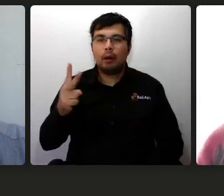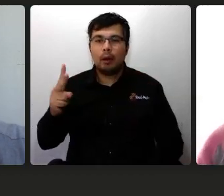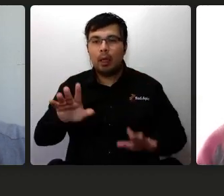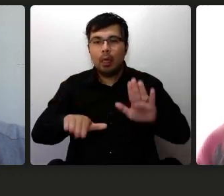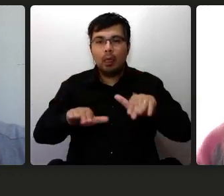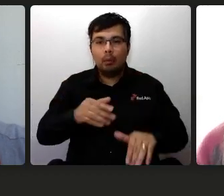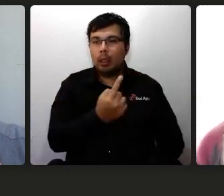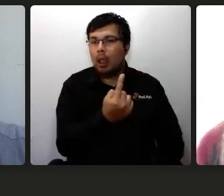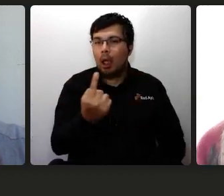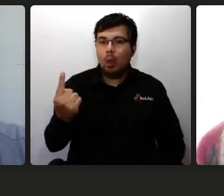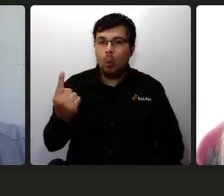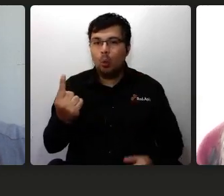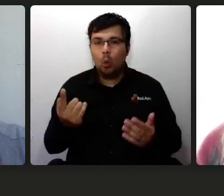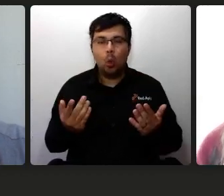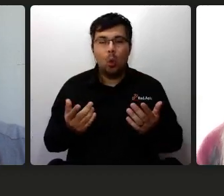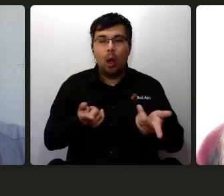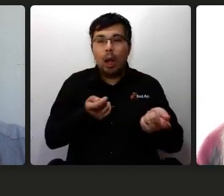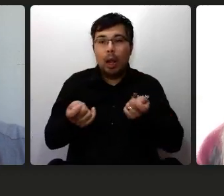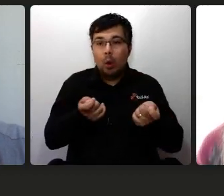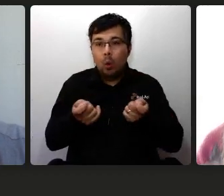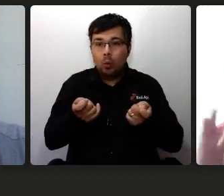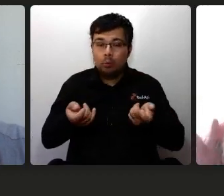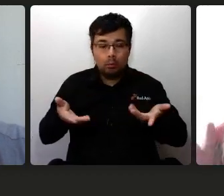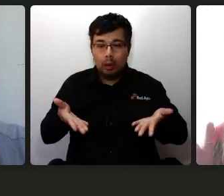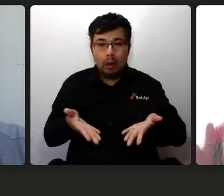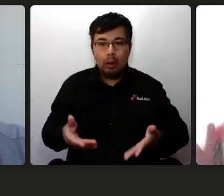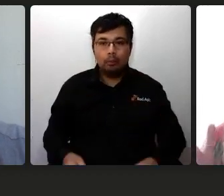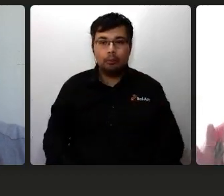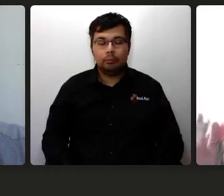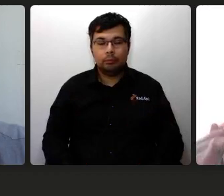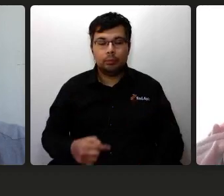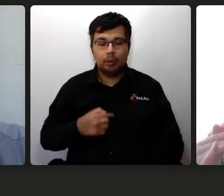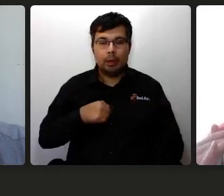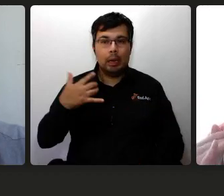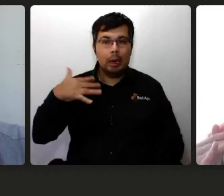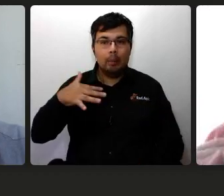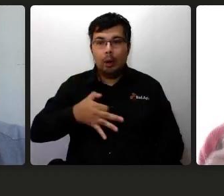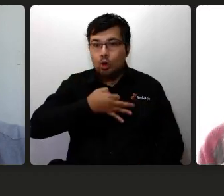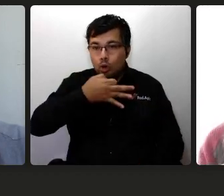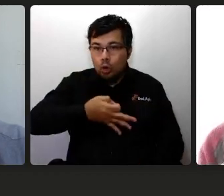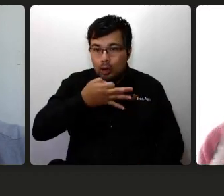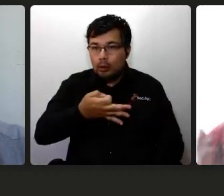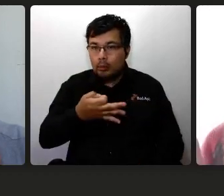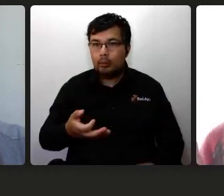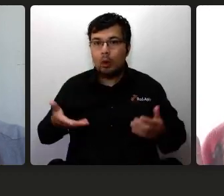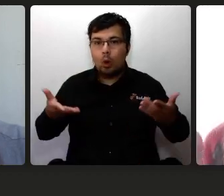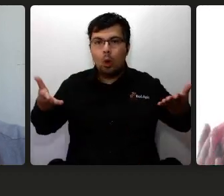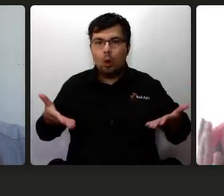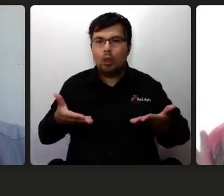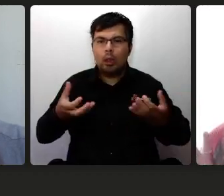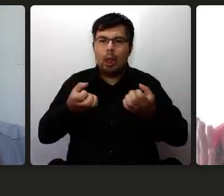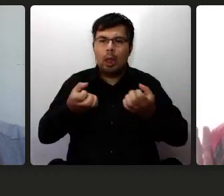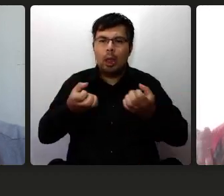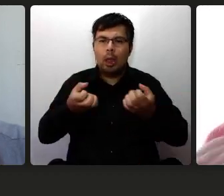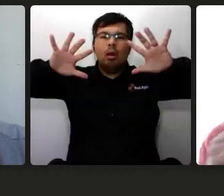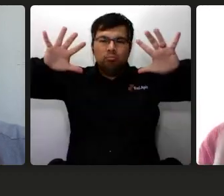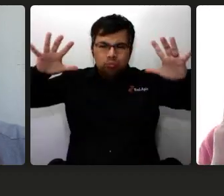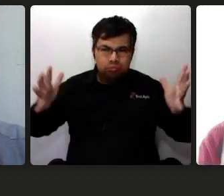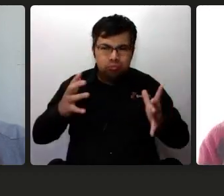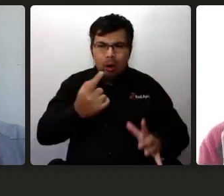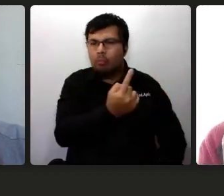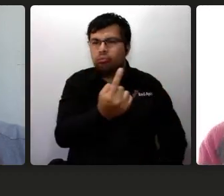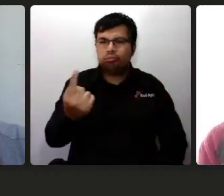estamos. Pero es importante, yo lo que les decía, es importante, hoy día está lleno de información gratuita.